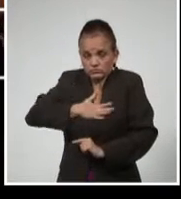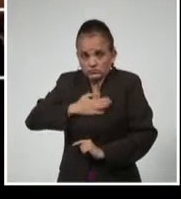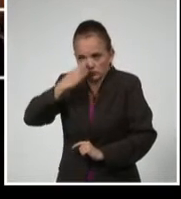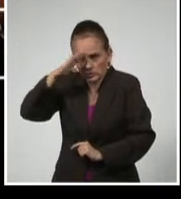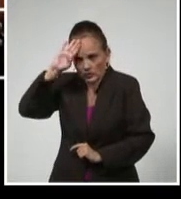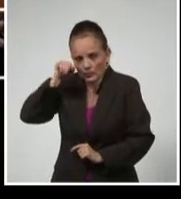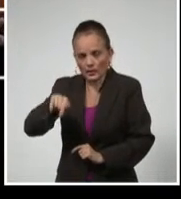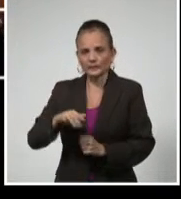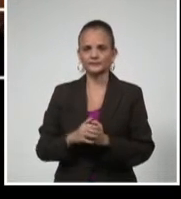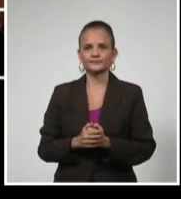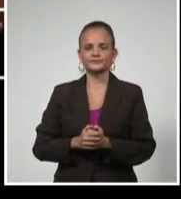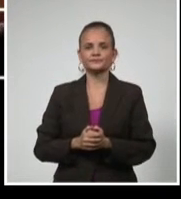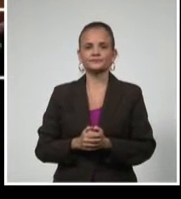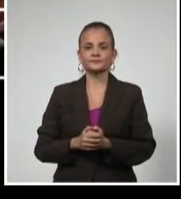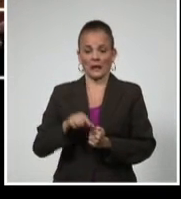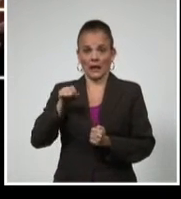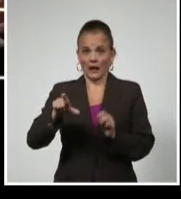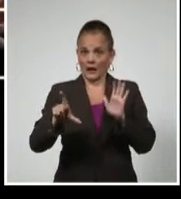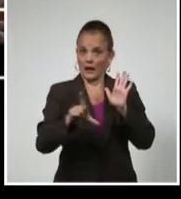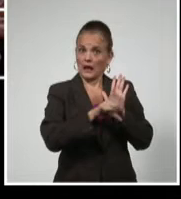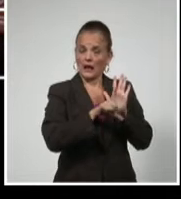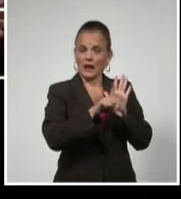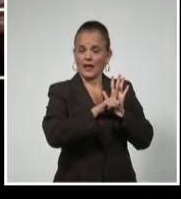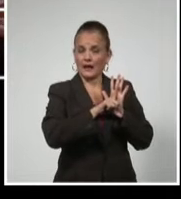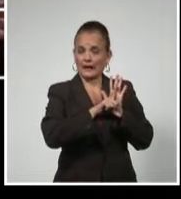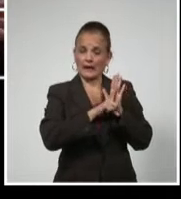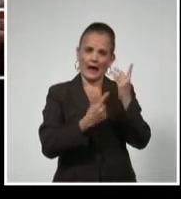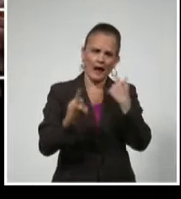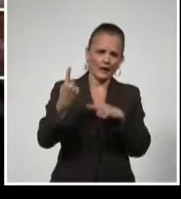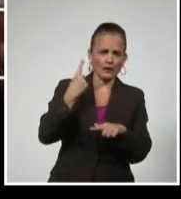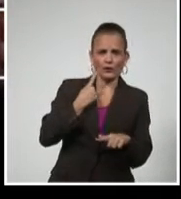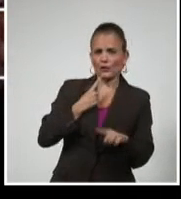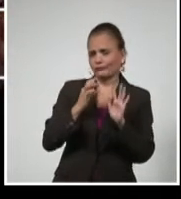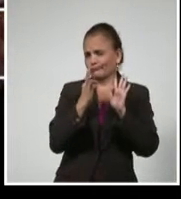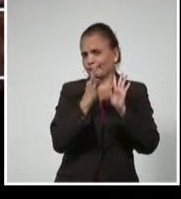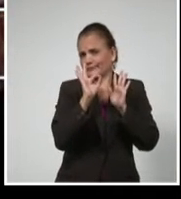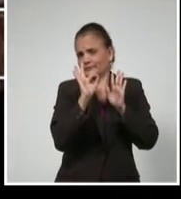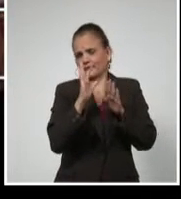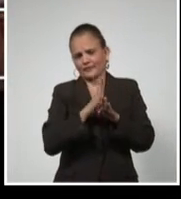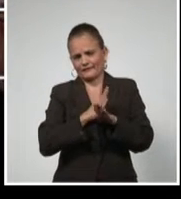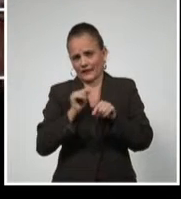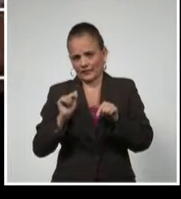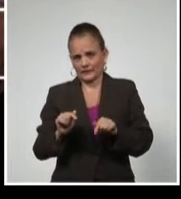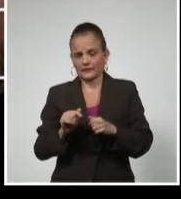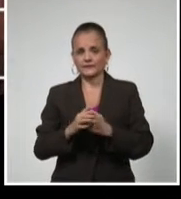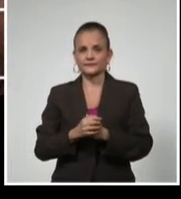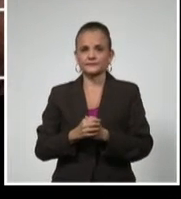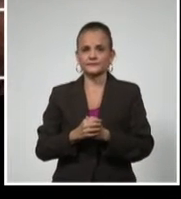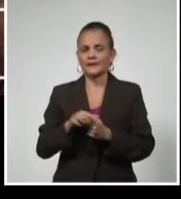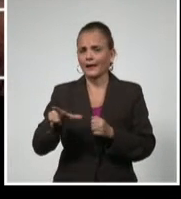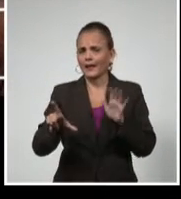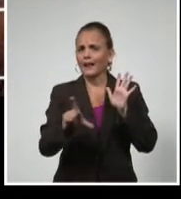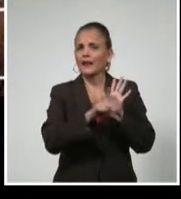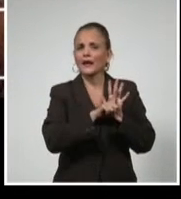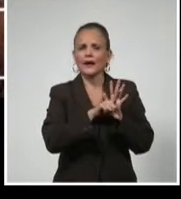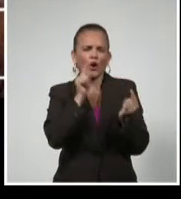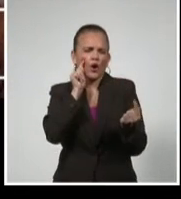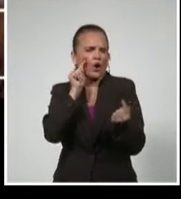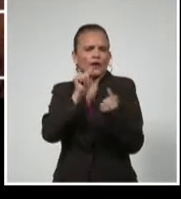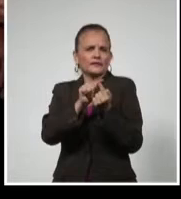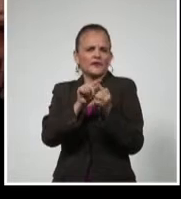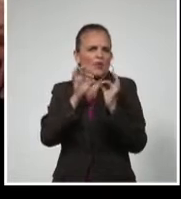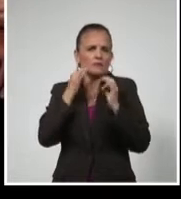ley hasta cierto punto atípica, si queremos llamarle de una manera educada. Es una ley que tiene un propósito claramente